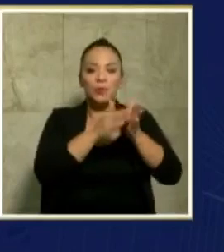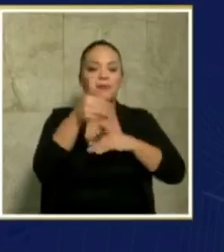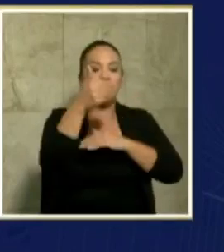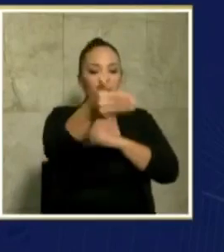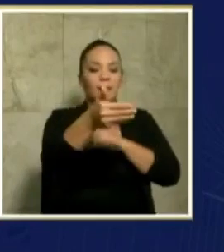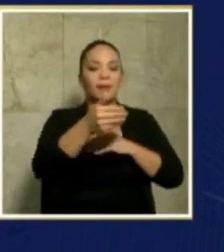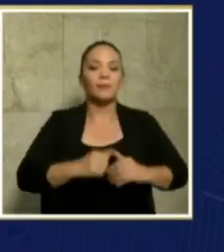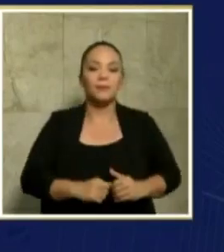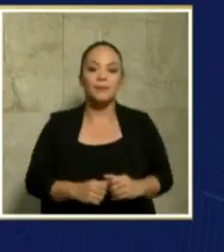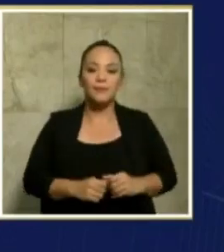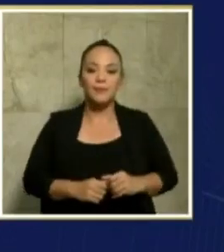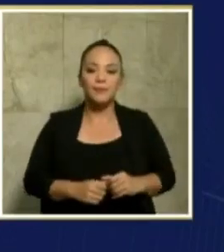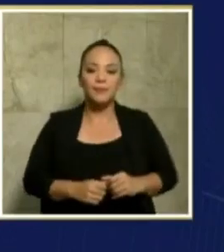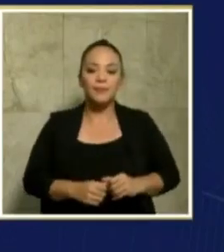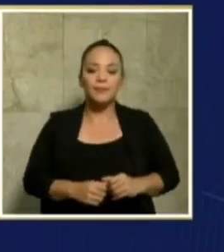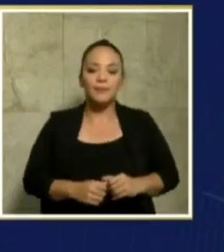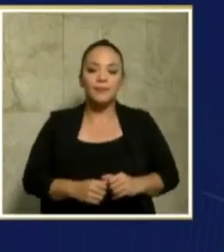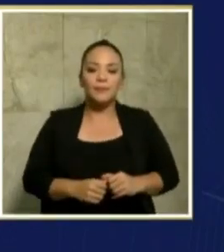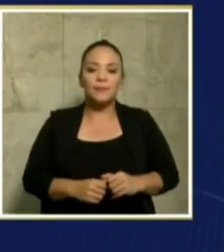para entrar de una vez en materia,